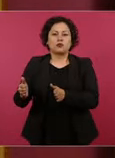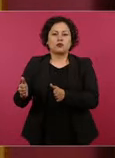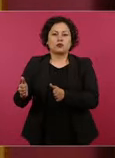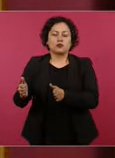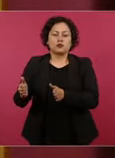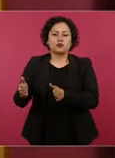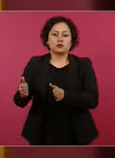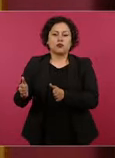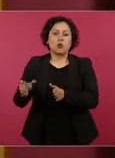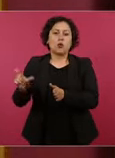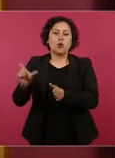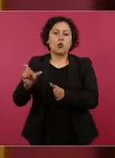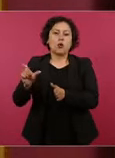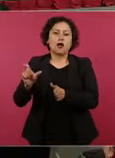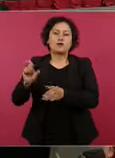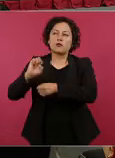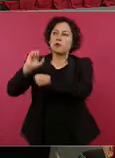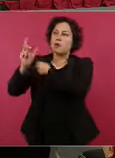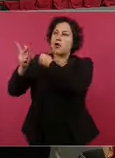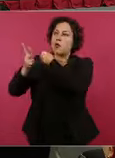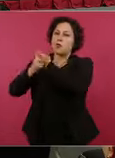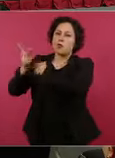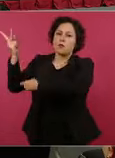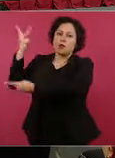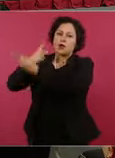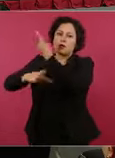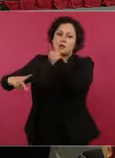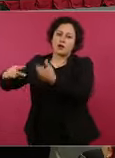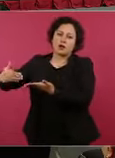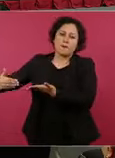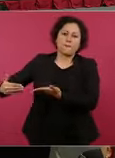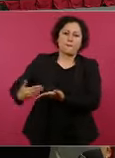invaden los europeos. Pero